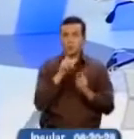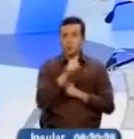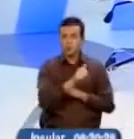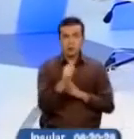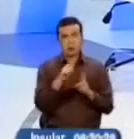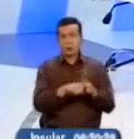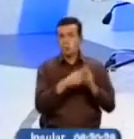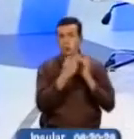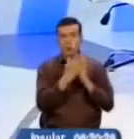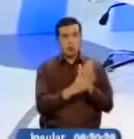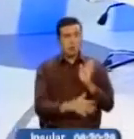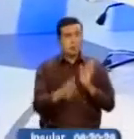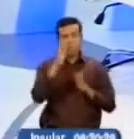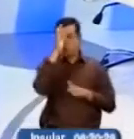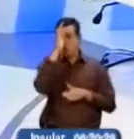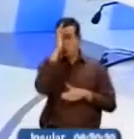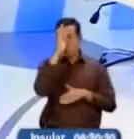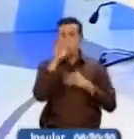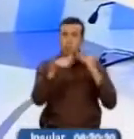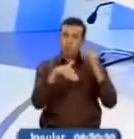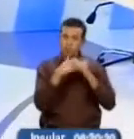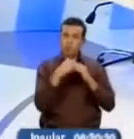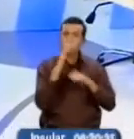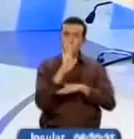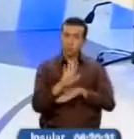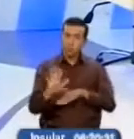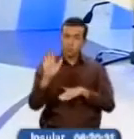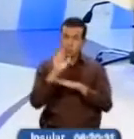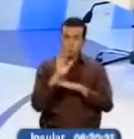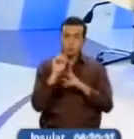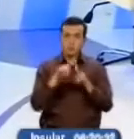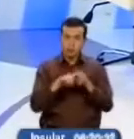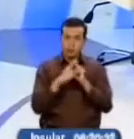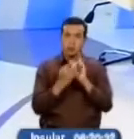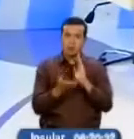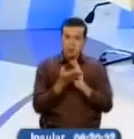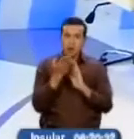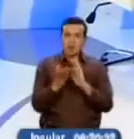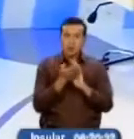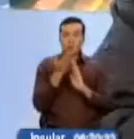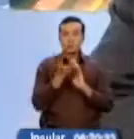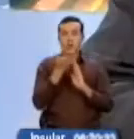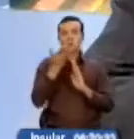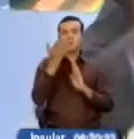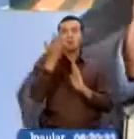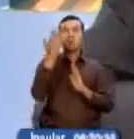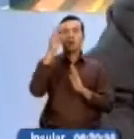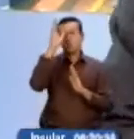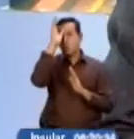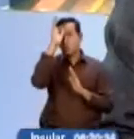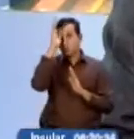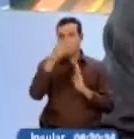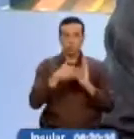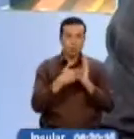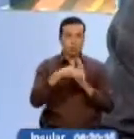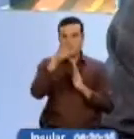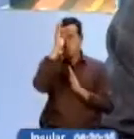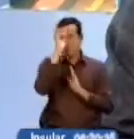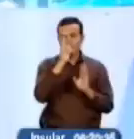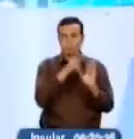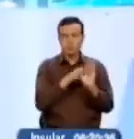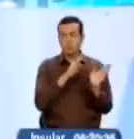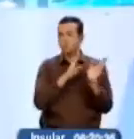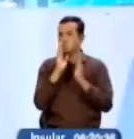active culturalmente y que el país comience a la cervecera en esta en estos modelos o sistemas algo